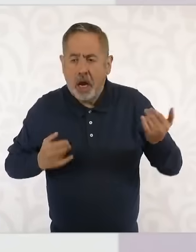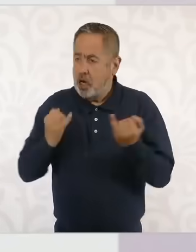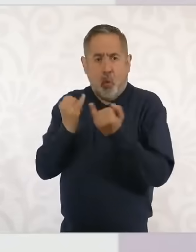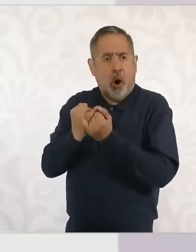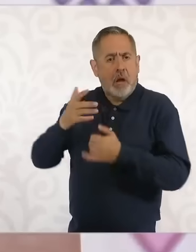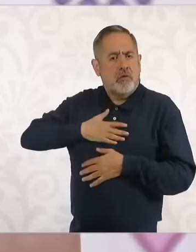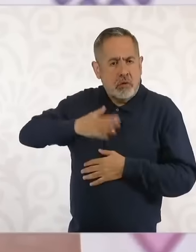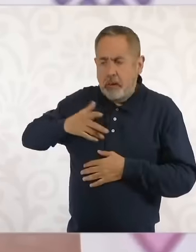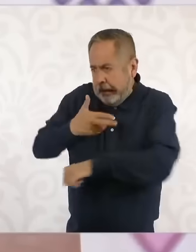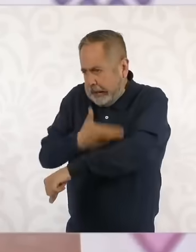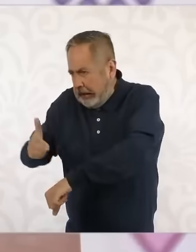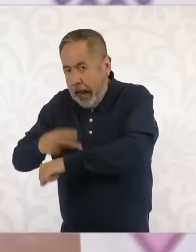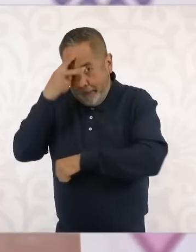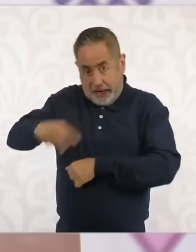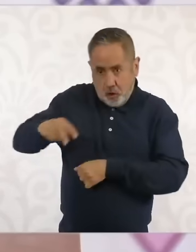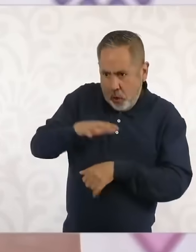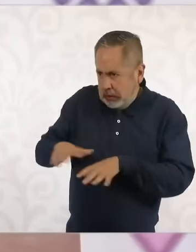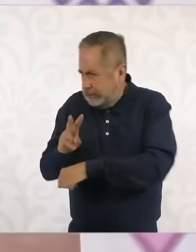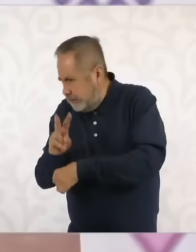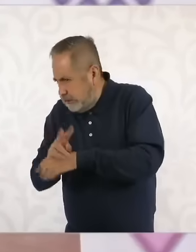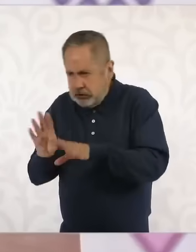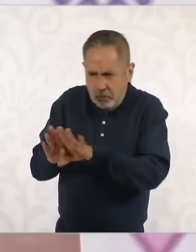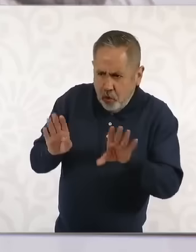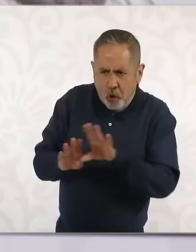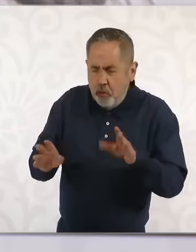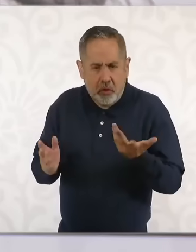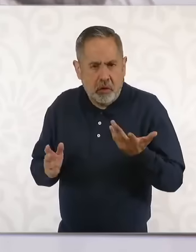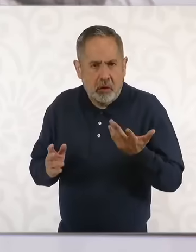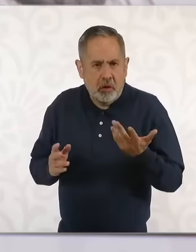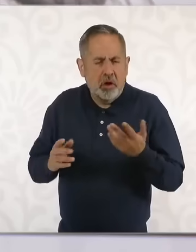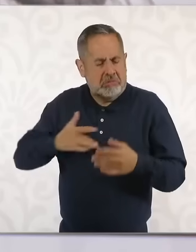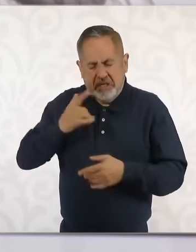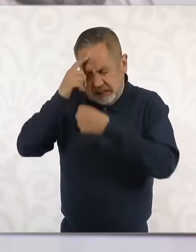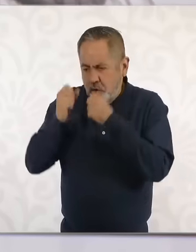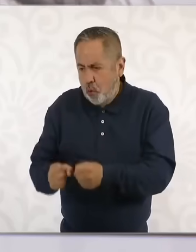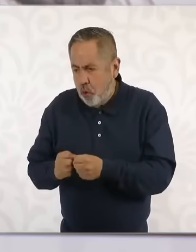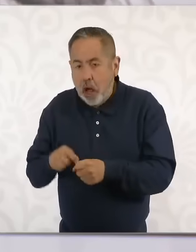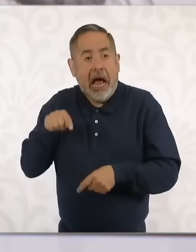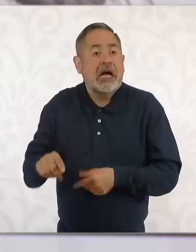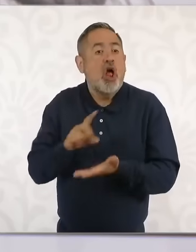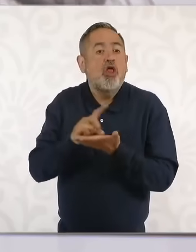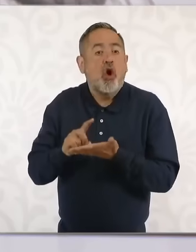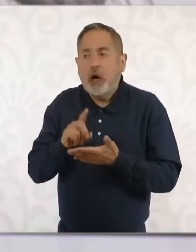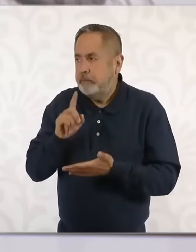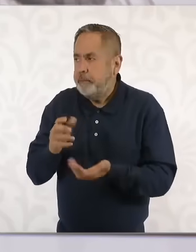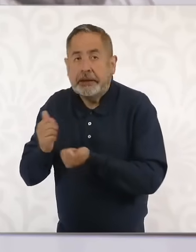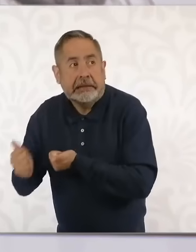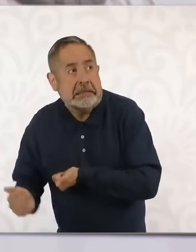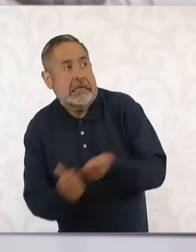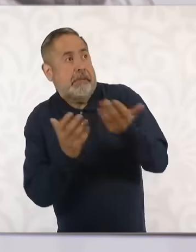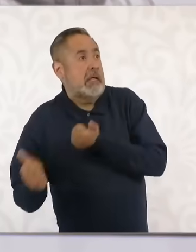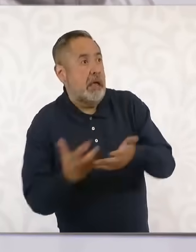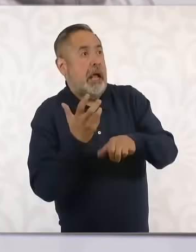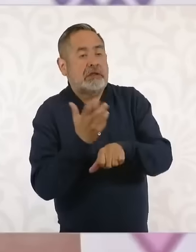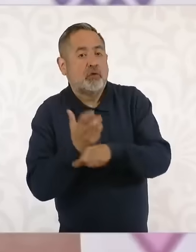nosotros colaboramos para que además no lo hacemos con convicción de que no pase droga de México a